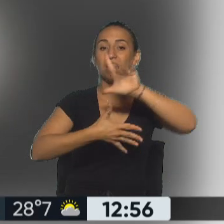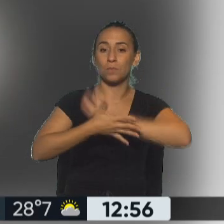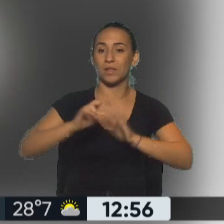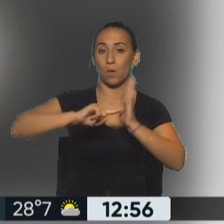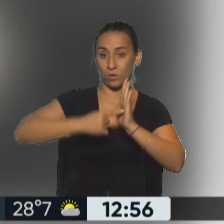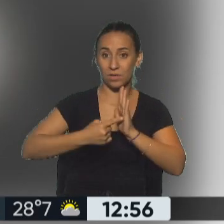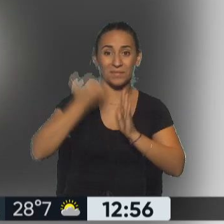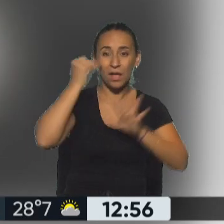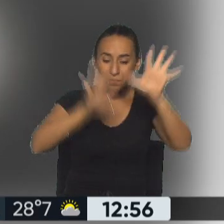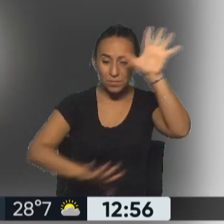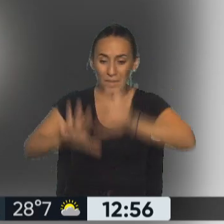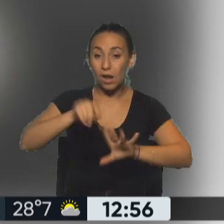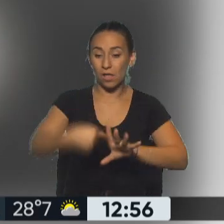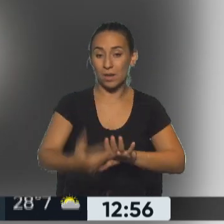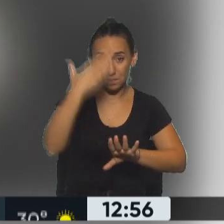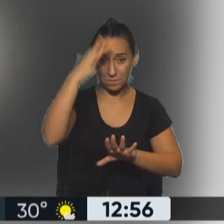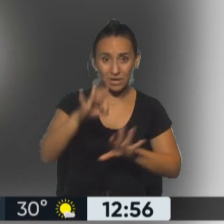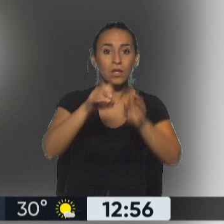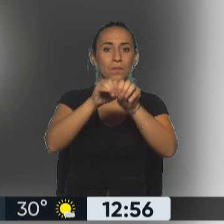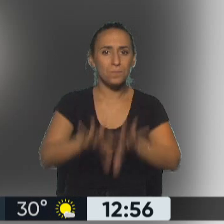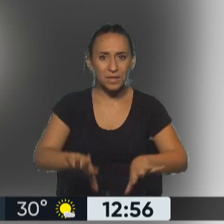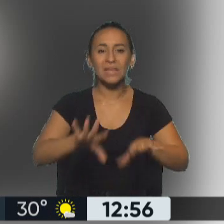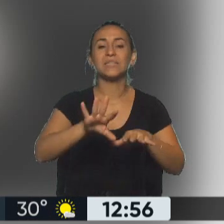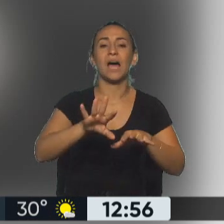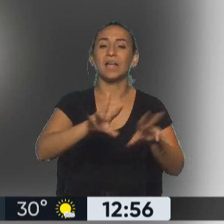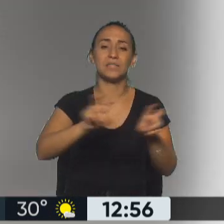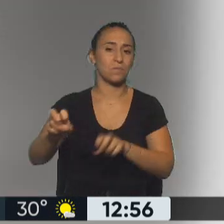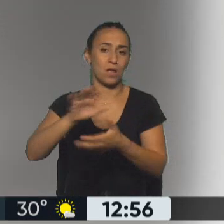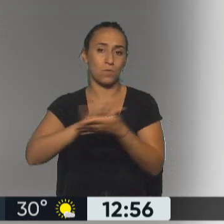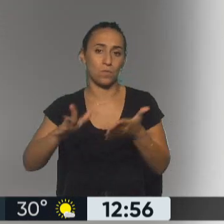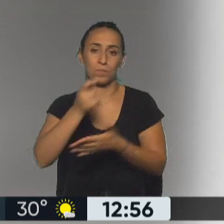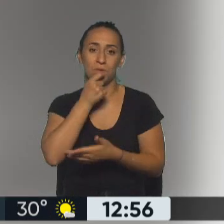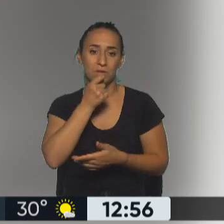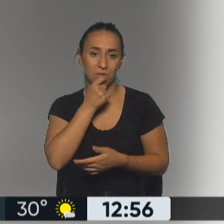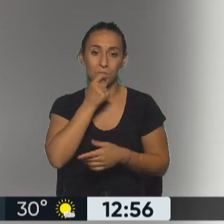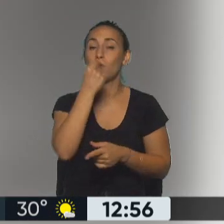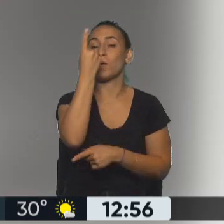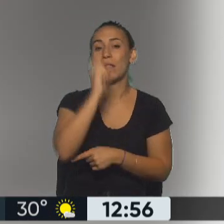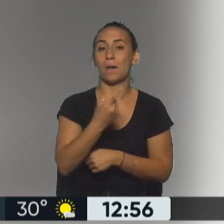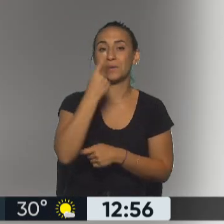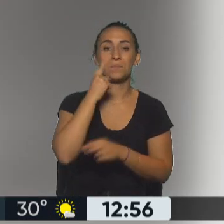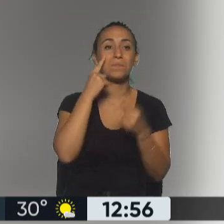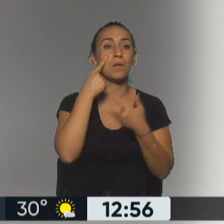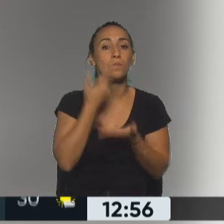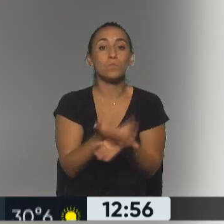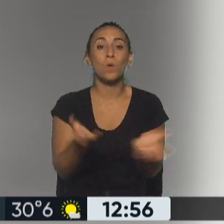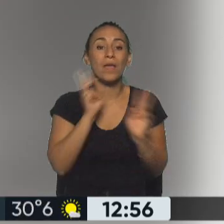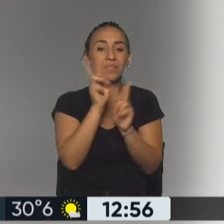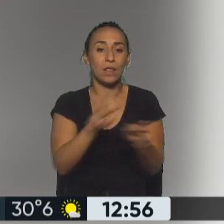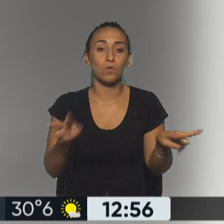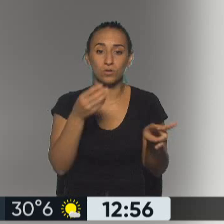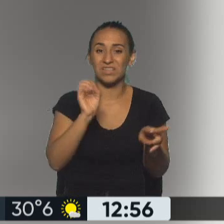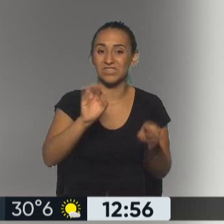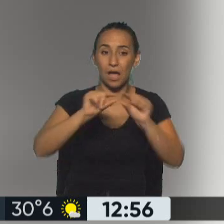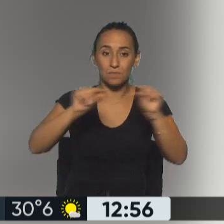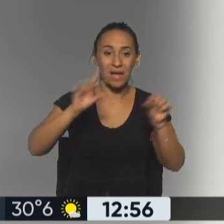marzo, empezar a nutrir, a renovar su agenda con, por ejemplo, Del cielo a casa. Esa es la primera de las expos que vamos a tener